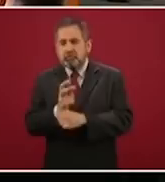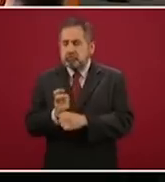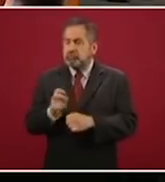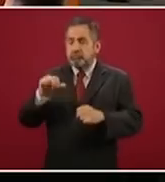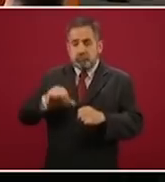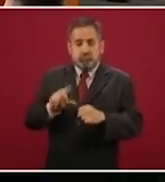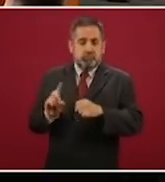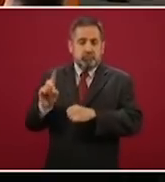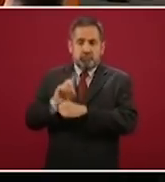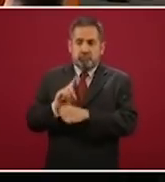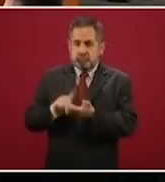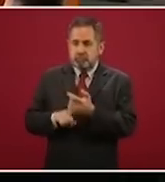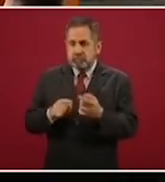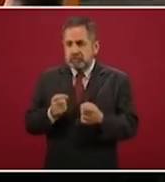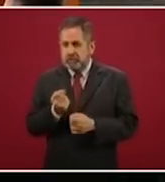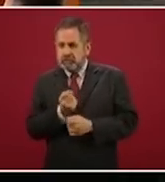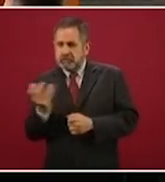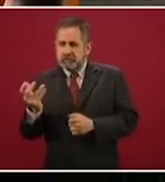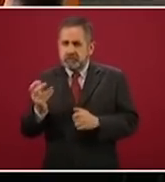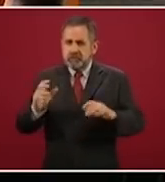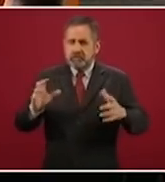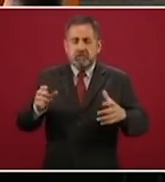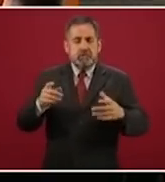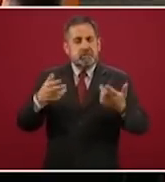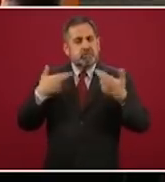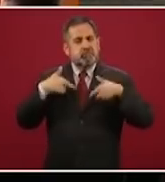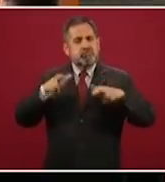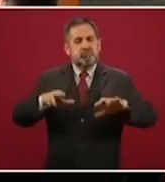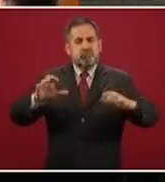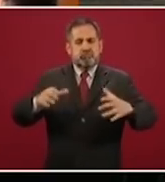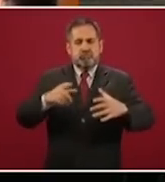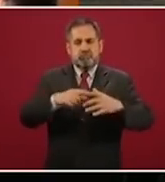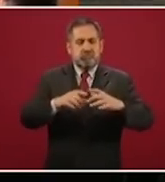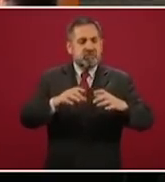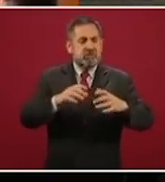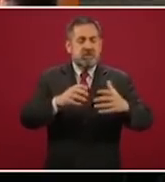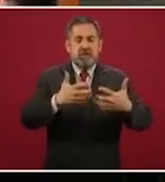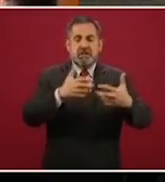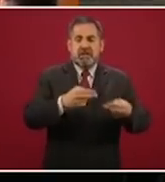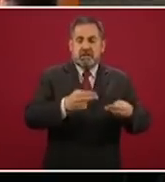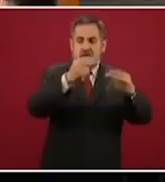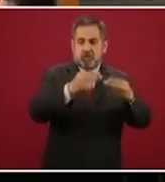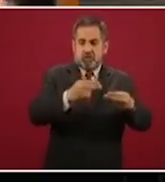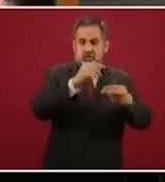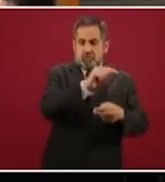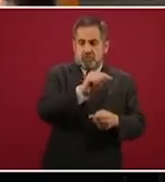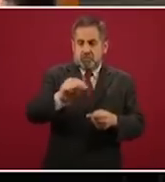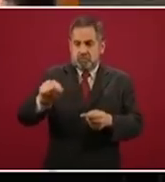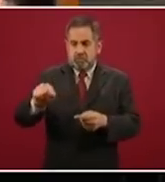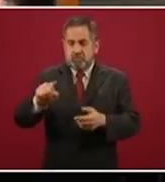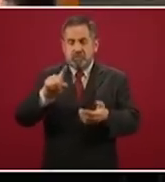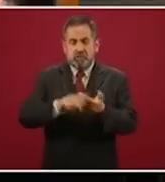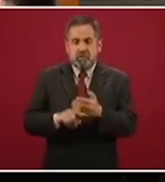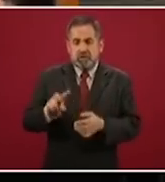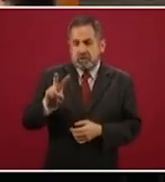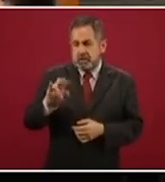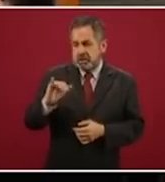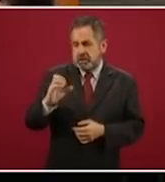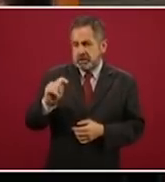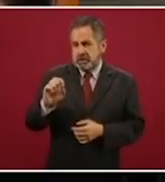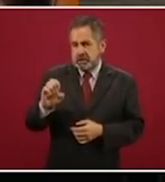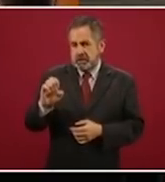el día de hoy a representantes de las cámaras empresariales. Tenemos a Vicente